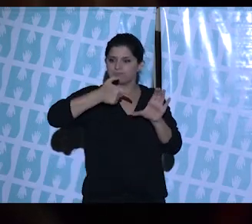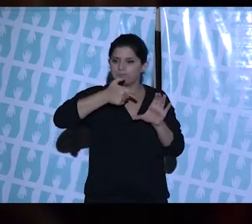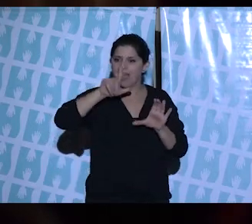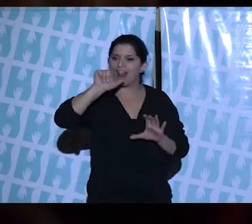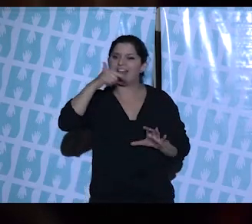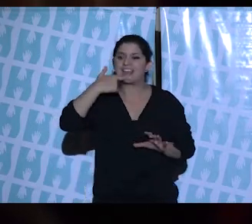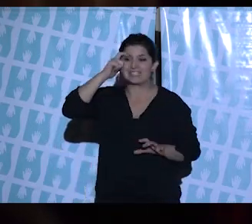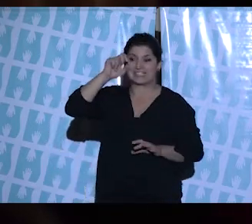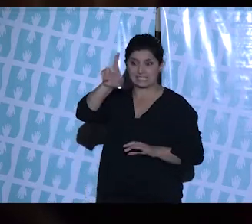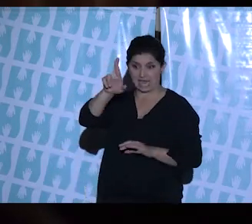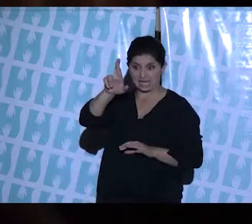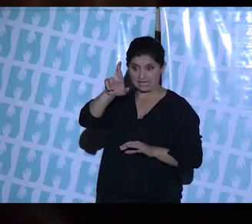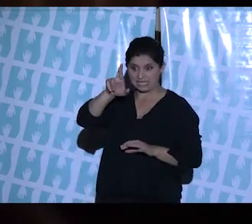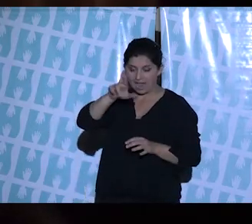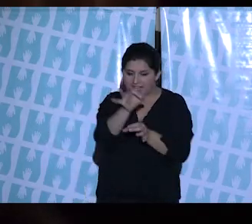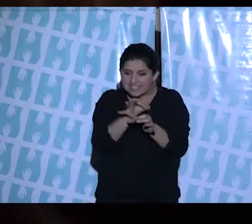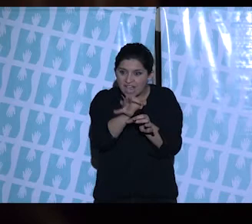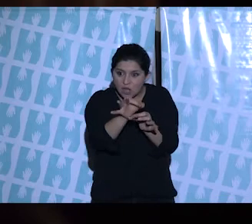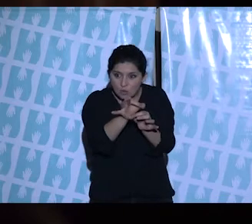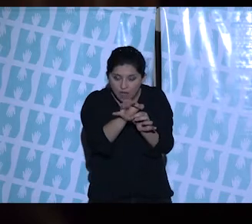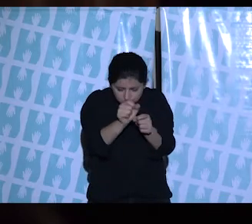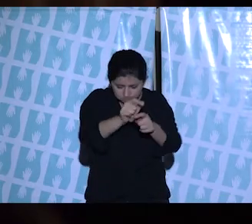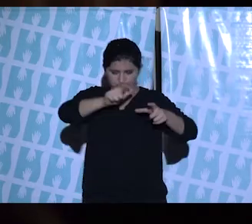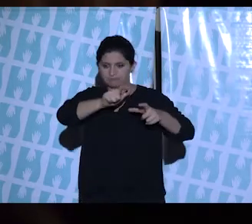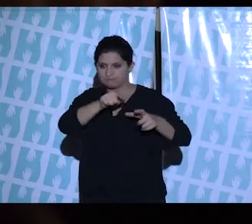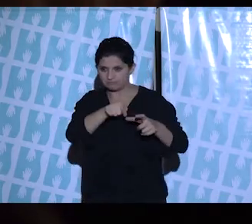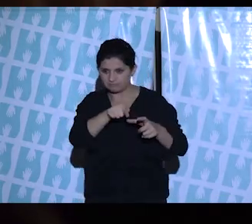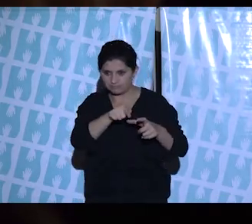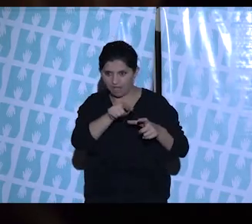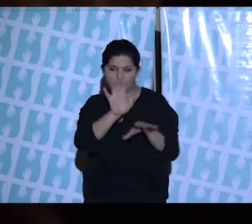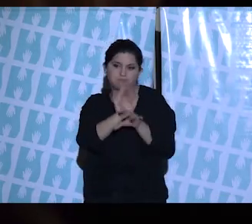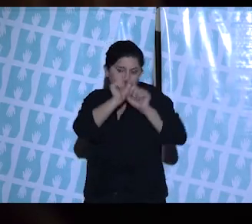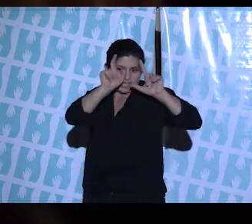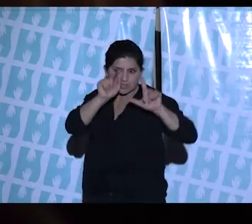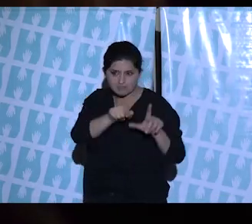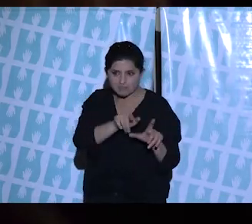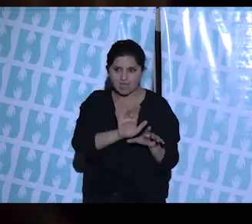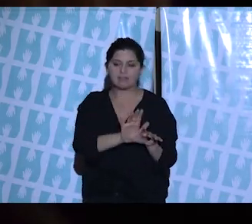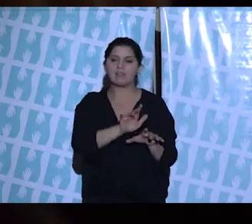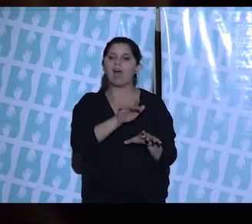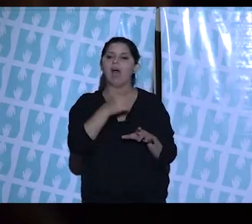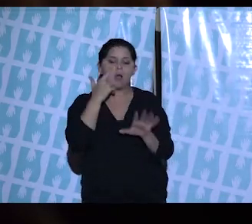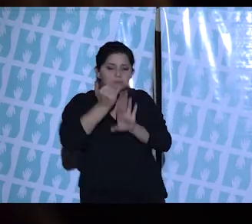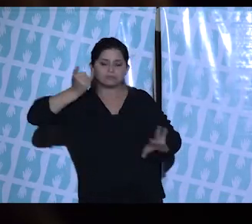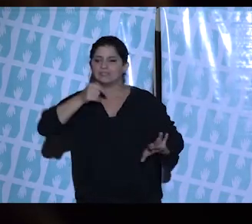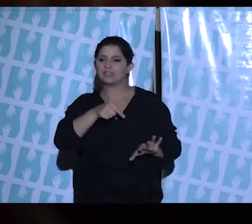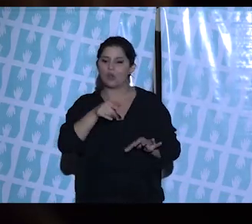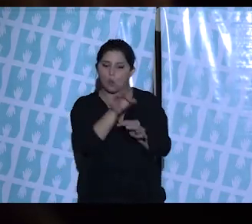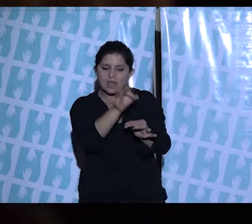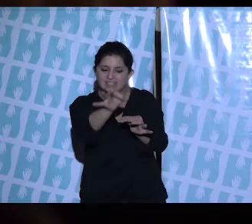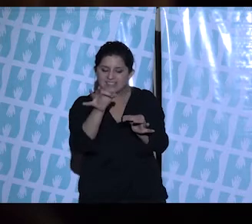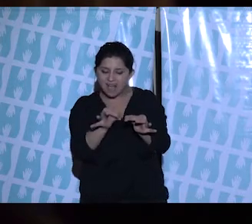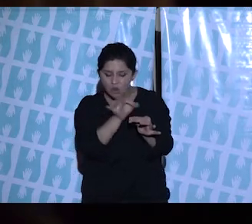y activamos esa célula. Y se vio entonces que si activamos las células